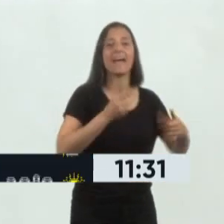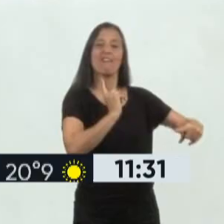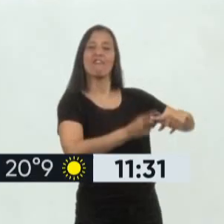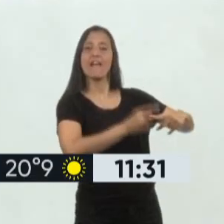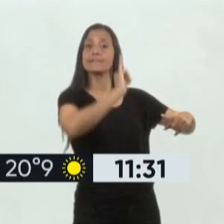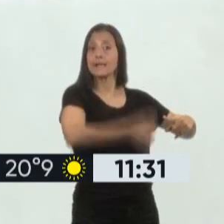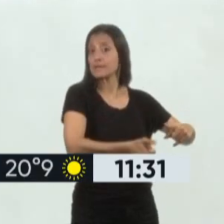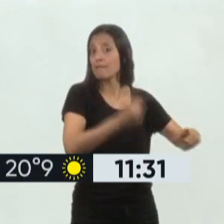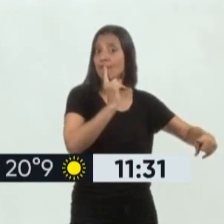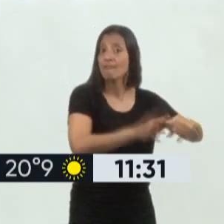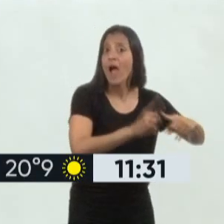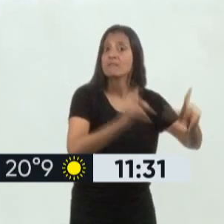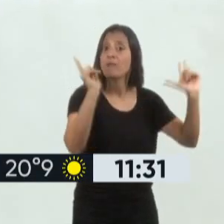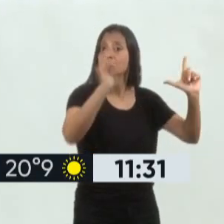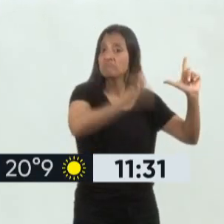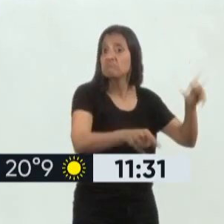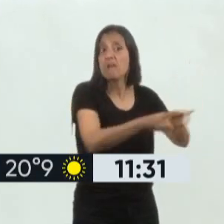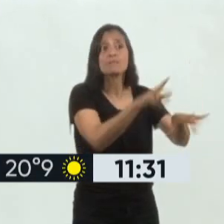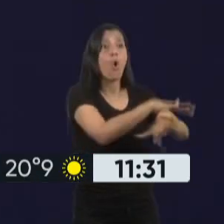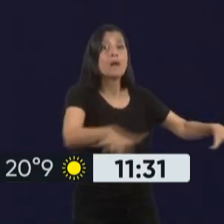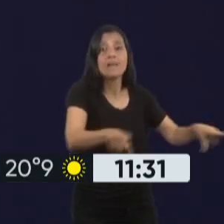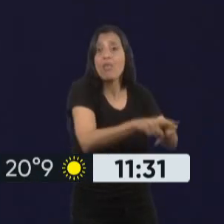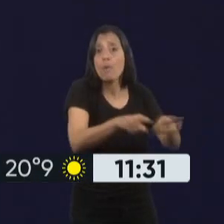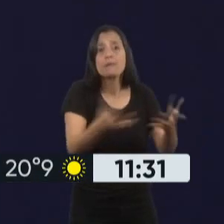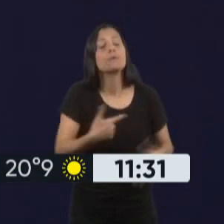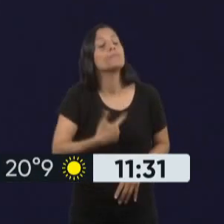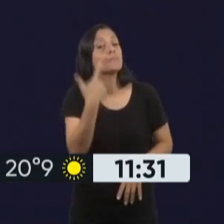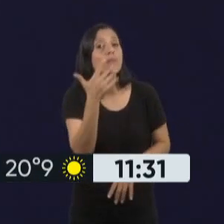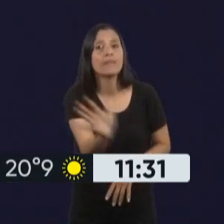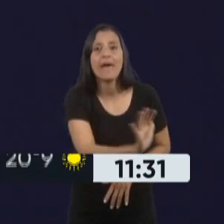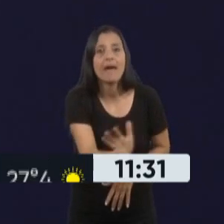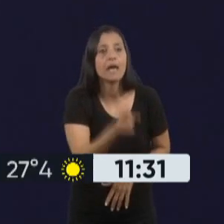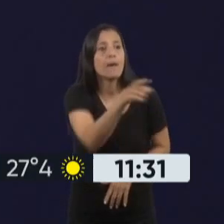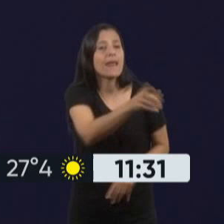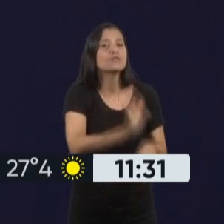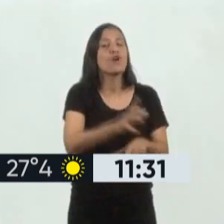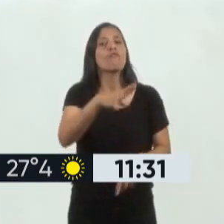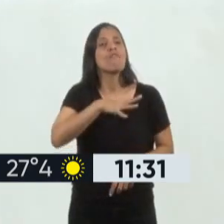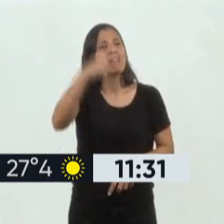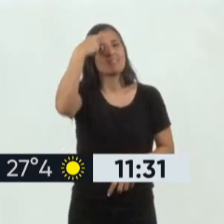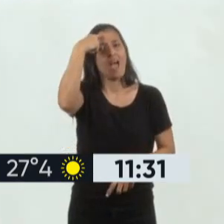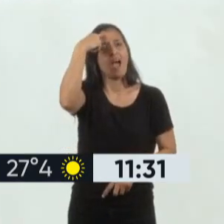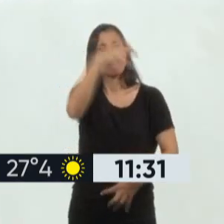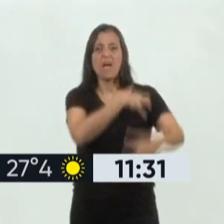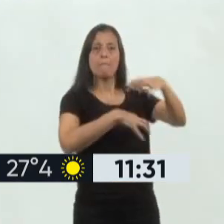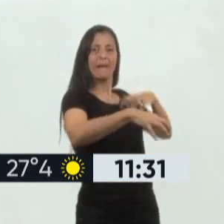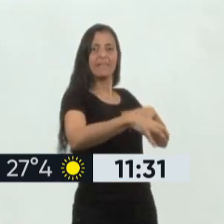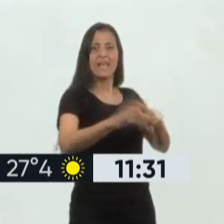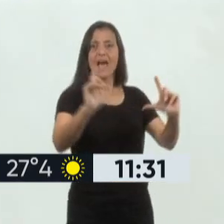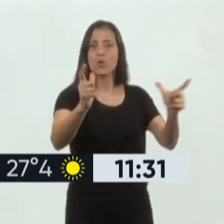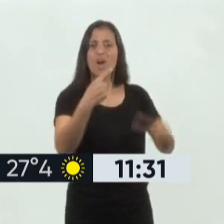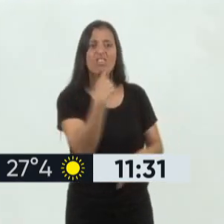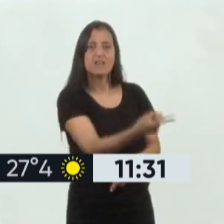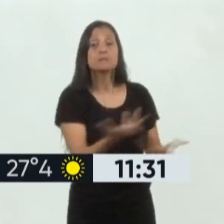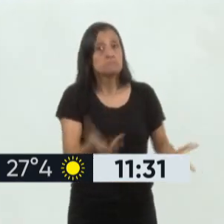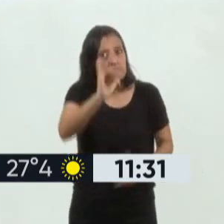un asado, como todo argentino cuando Pero se te junta. repito, ¿y qué tiene que ver eso con la falta de empatía? Y estamos hablando con gente que no alcanza